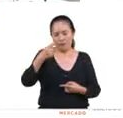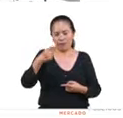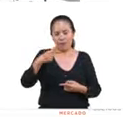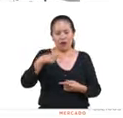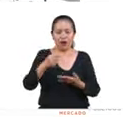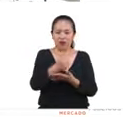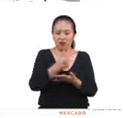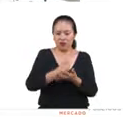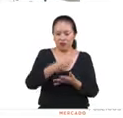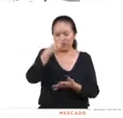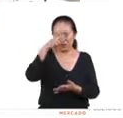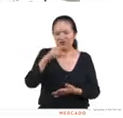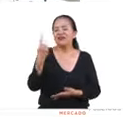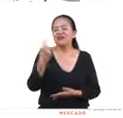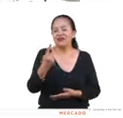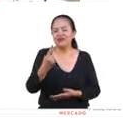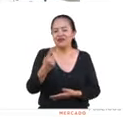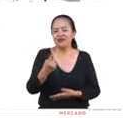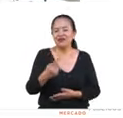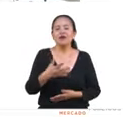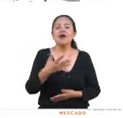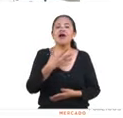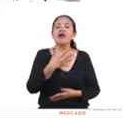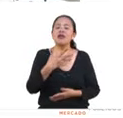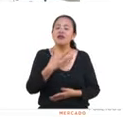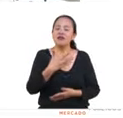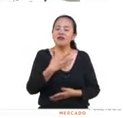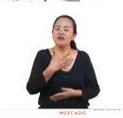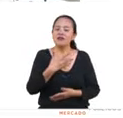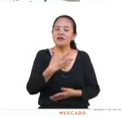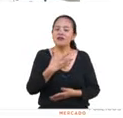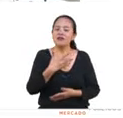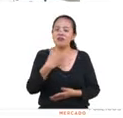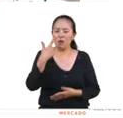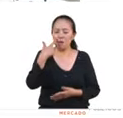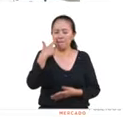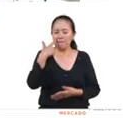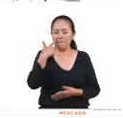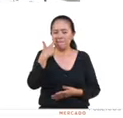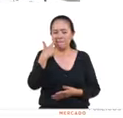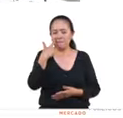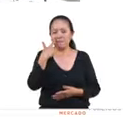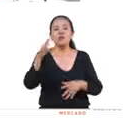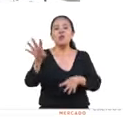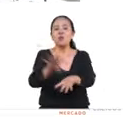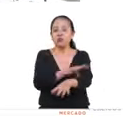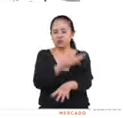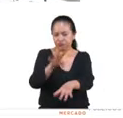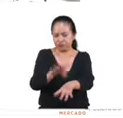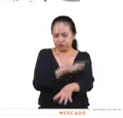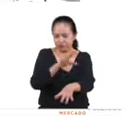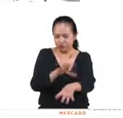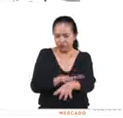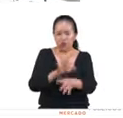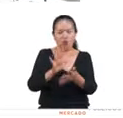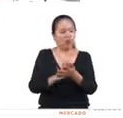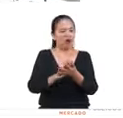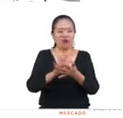de tener un diagnóstico preciso en materia eléctrica,